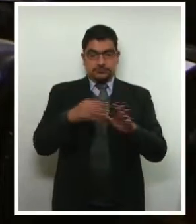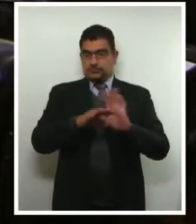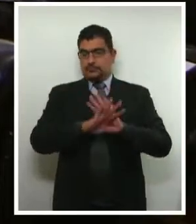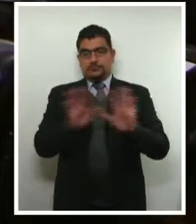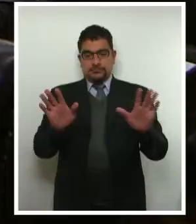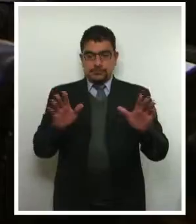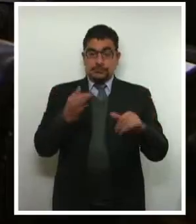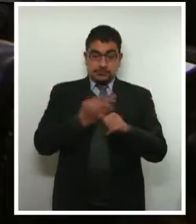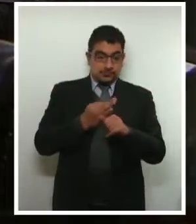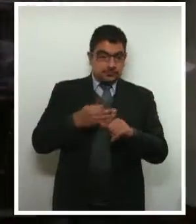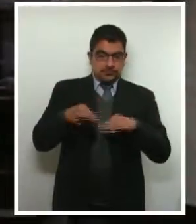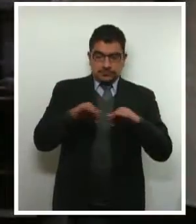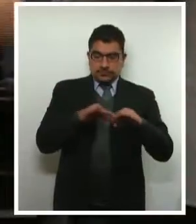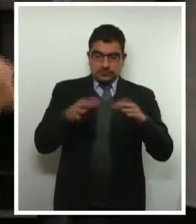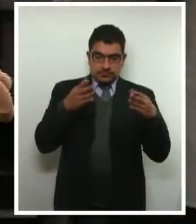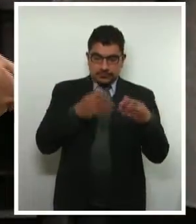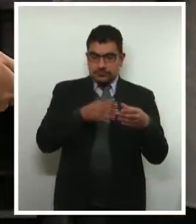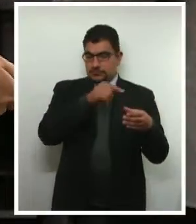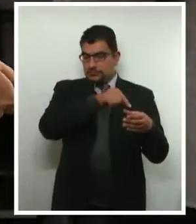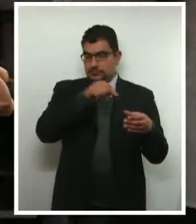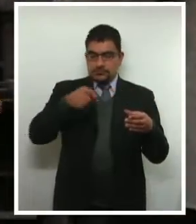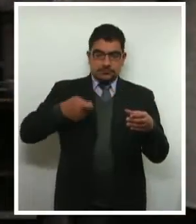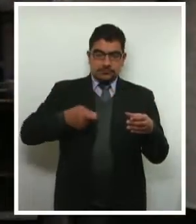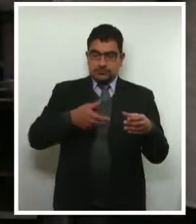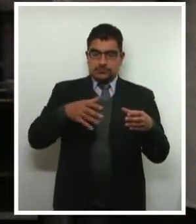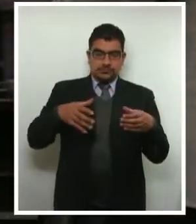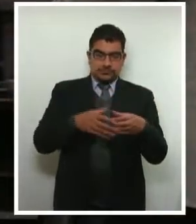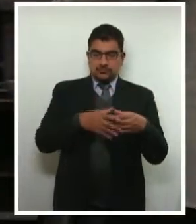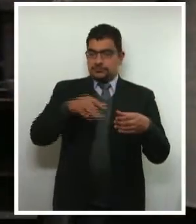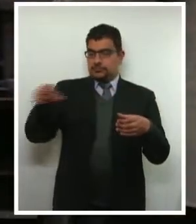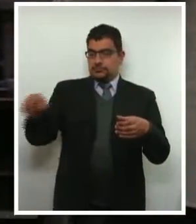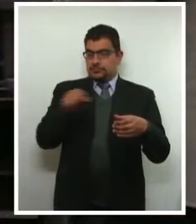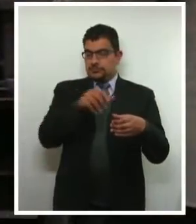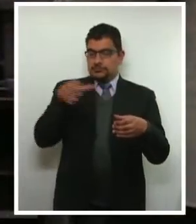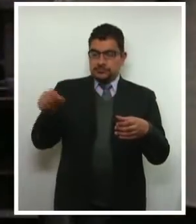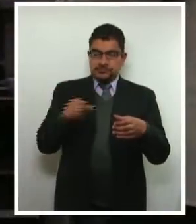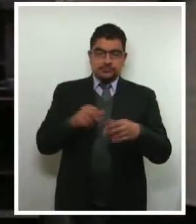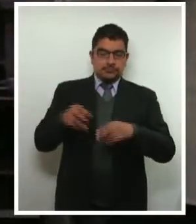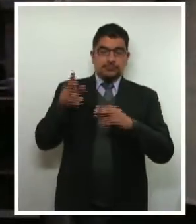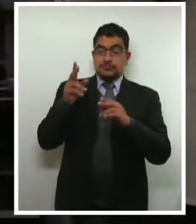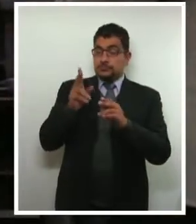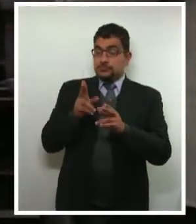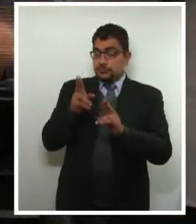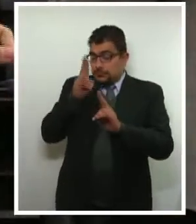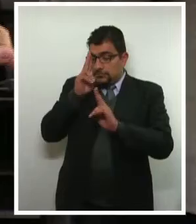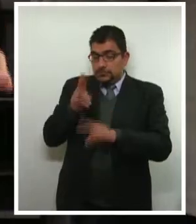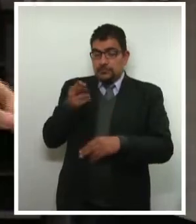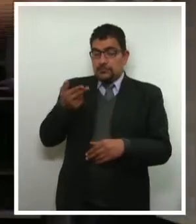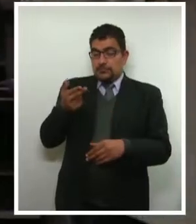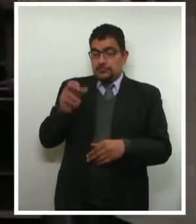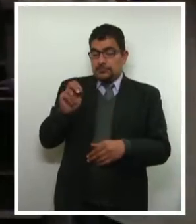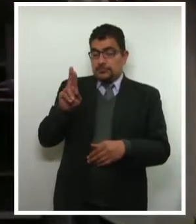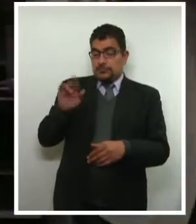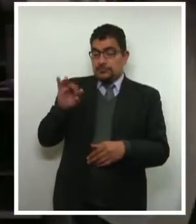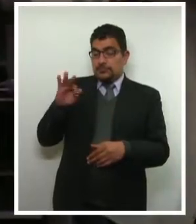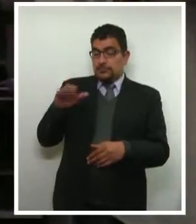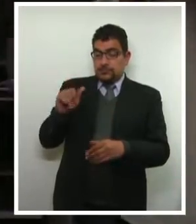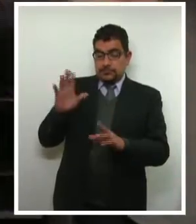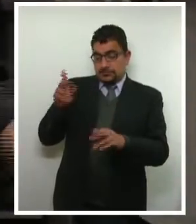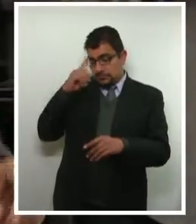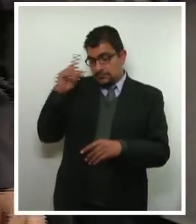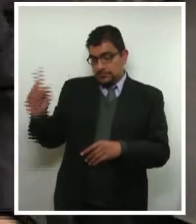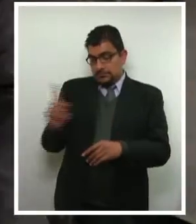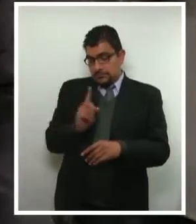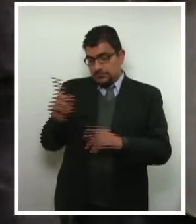función específica del nombramiento de los ciudadanos sería honorífica, exclusivamente para nombrar